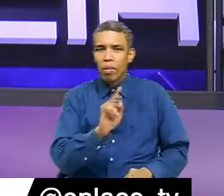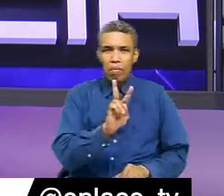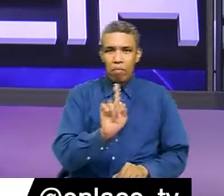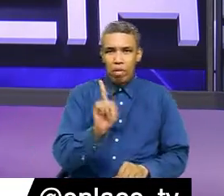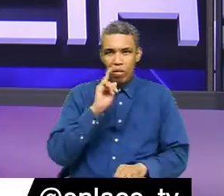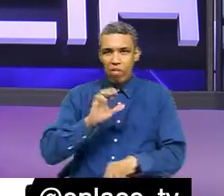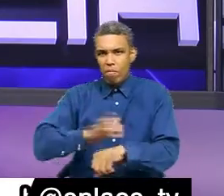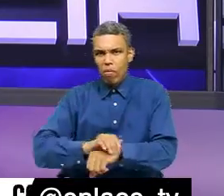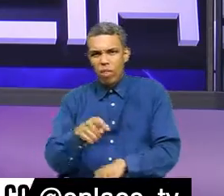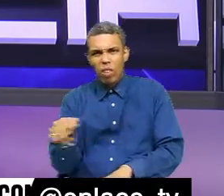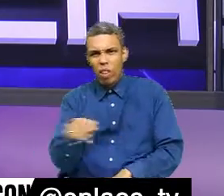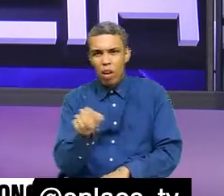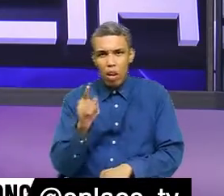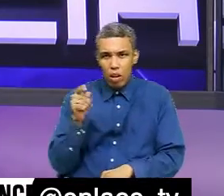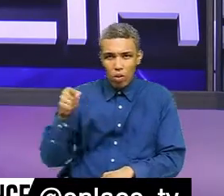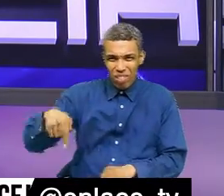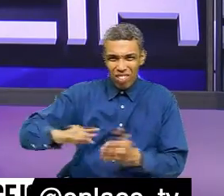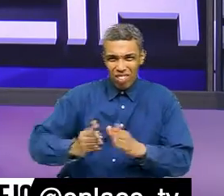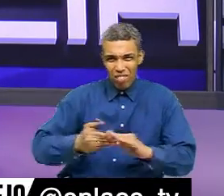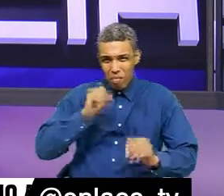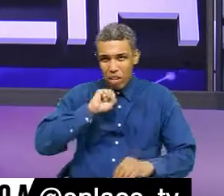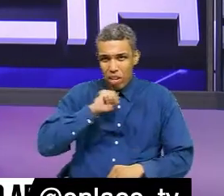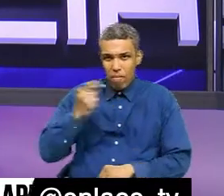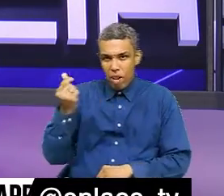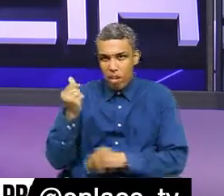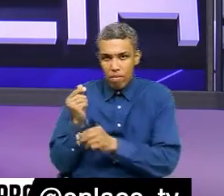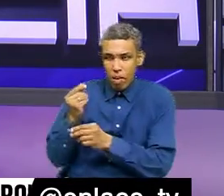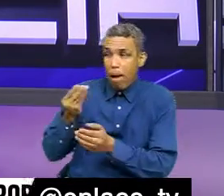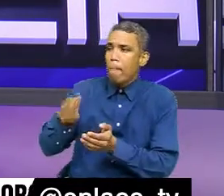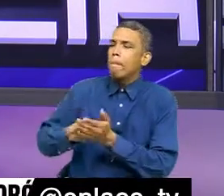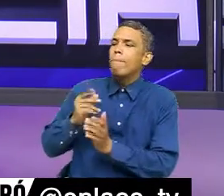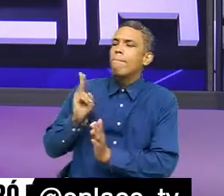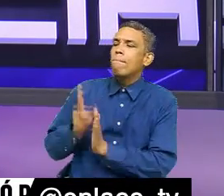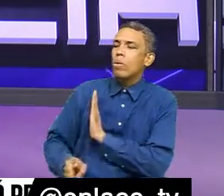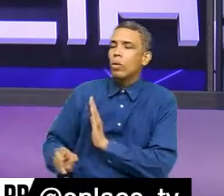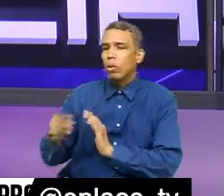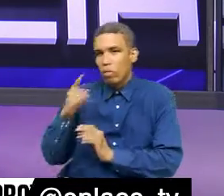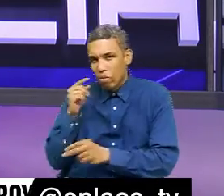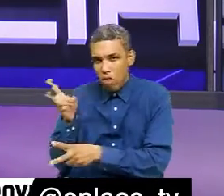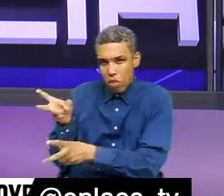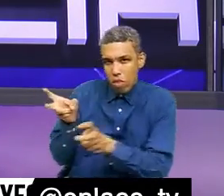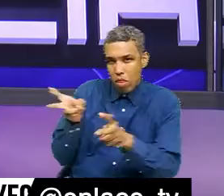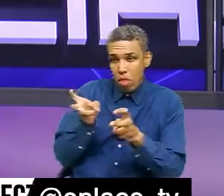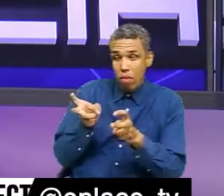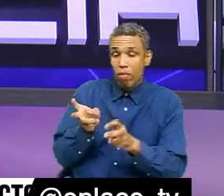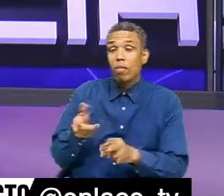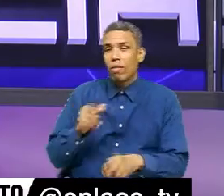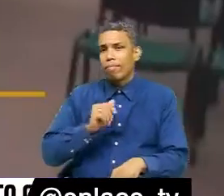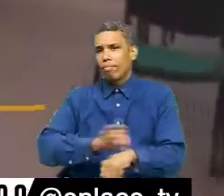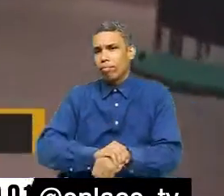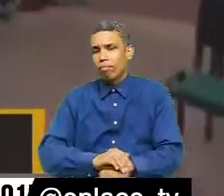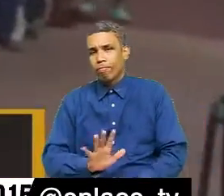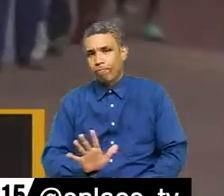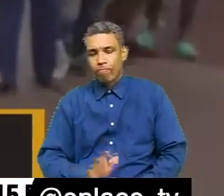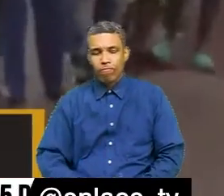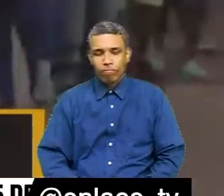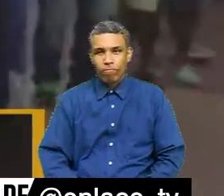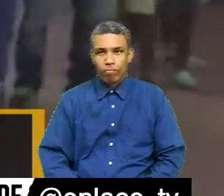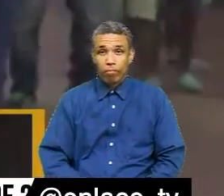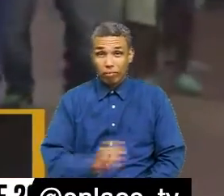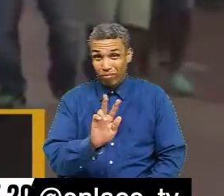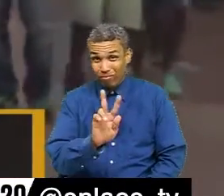en las últimas horas en Barranca Bermeja y que eran requeridas por un juez de la República en los últimos días. Estas 21